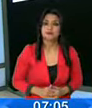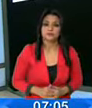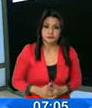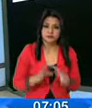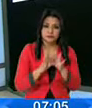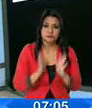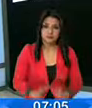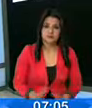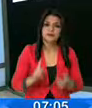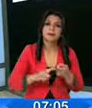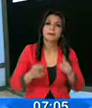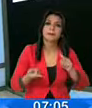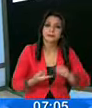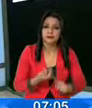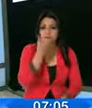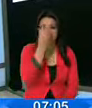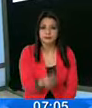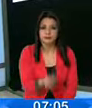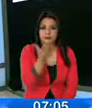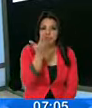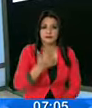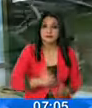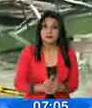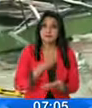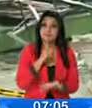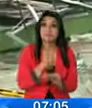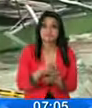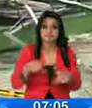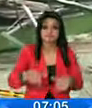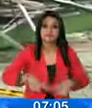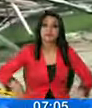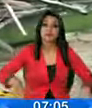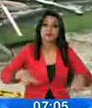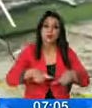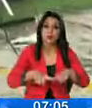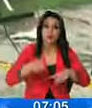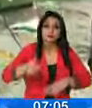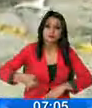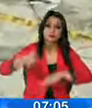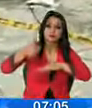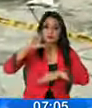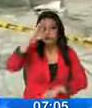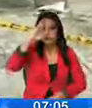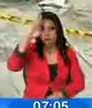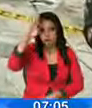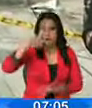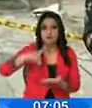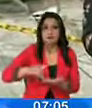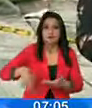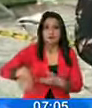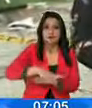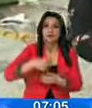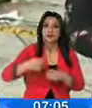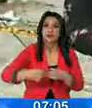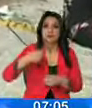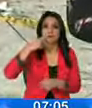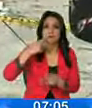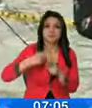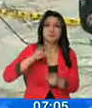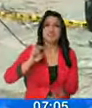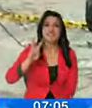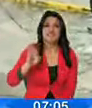Roberto, amigos televidentes, que tengan un buen día a todos. Así es, efectivamente nos encontramos con el comandante de la policía del Distrito Metropolitano, Ever Arroyo, para que